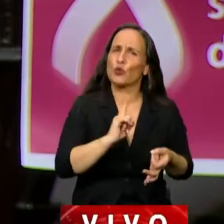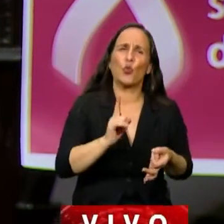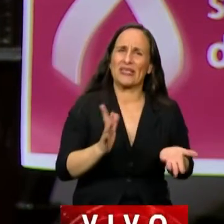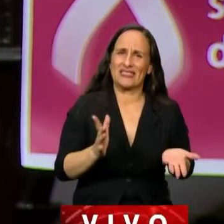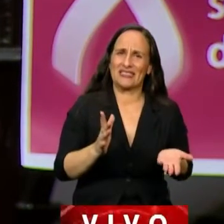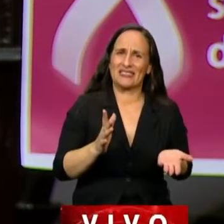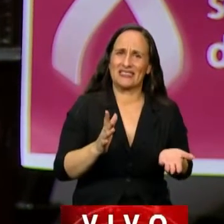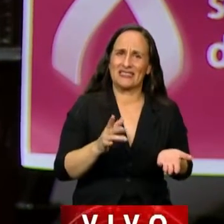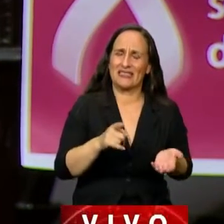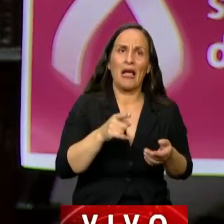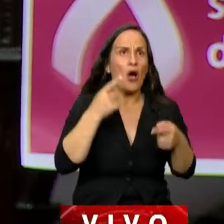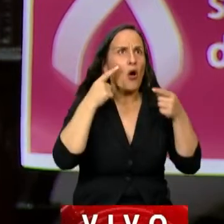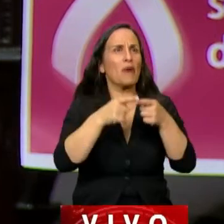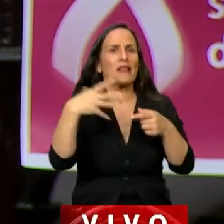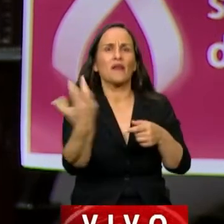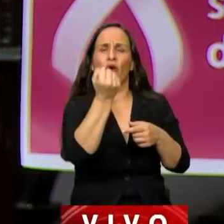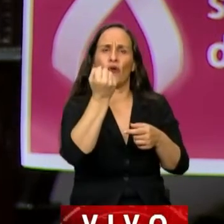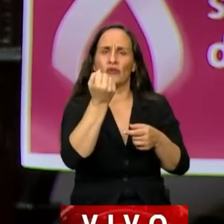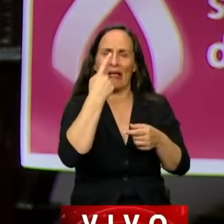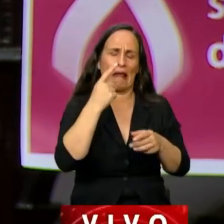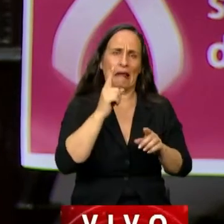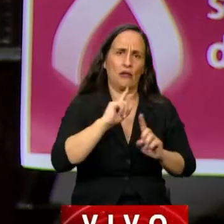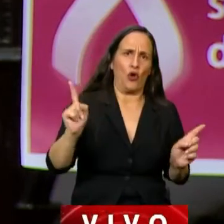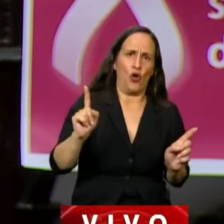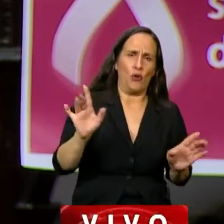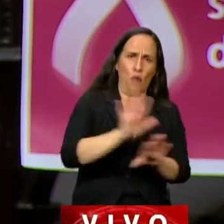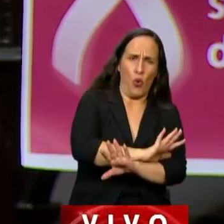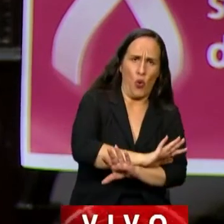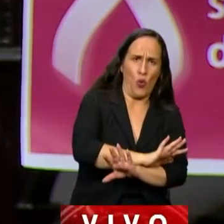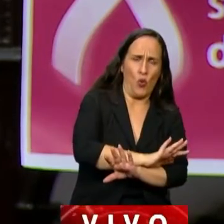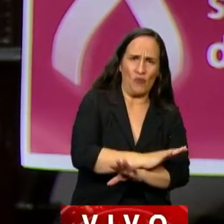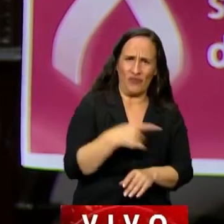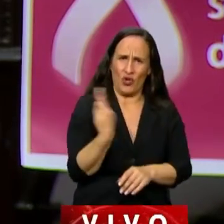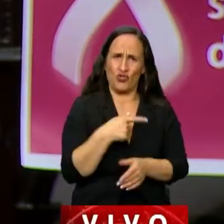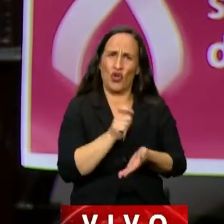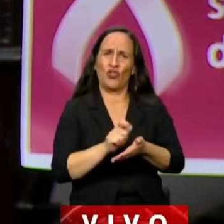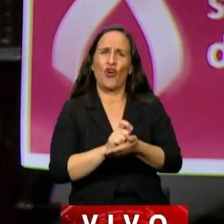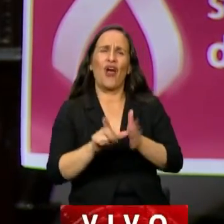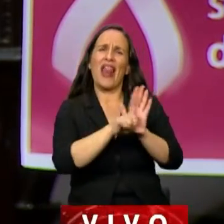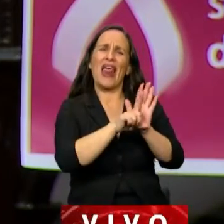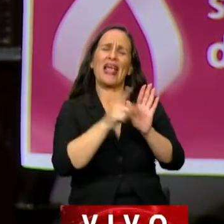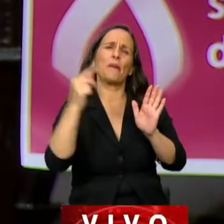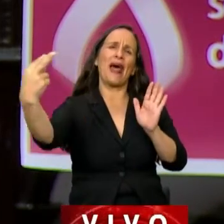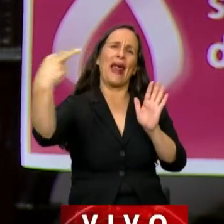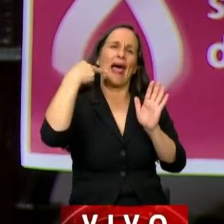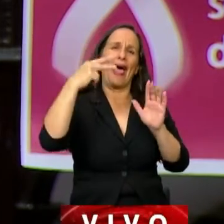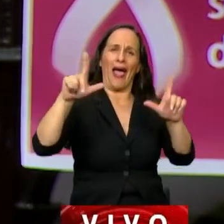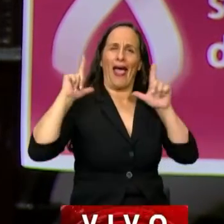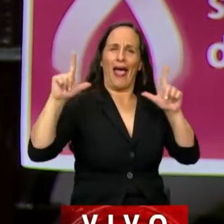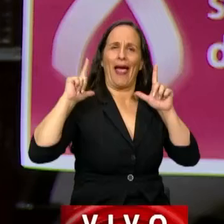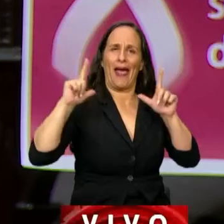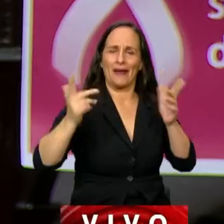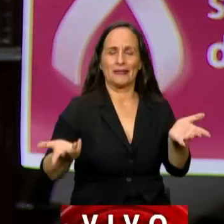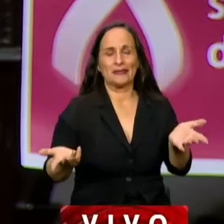los resultados pretendidos. Se termina legislando para la tribuna.